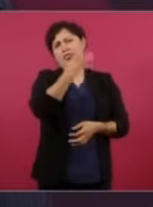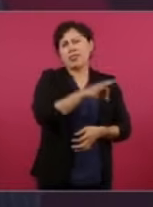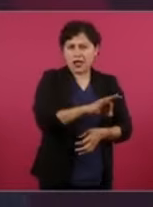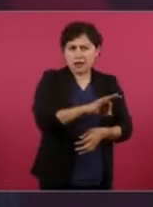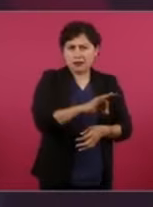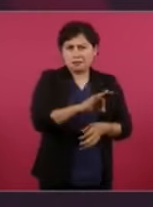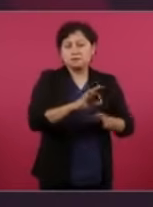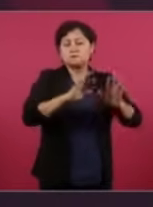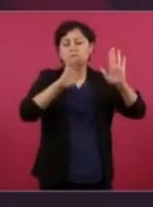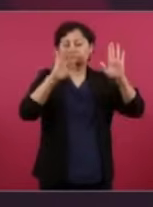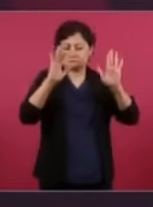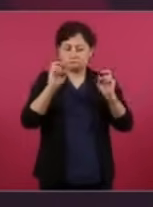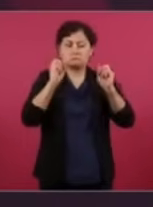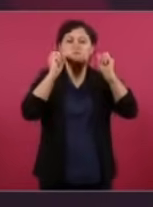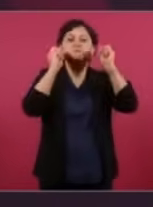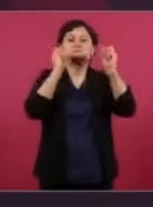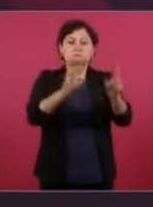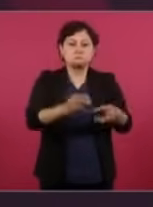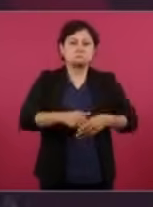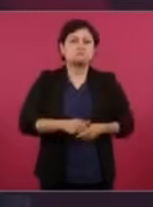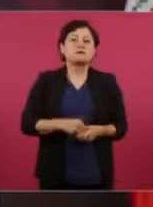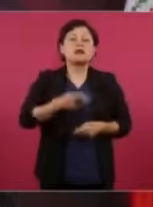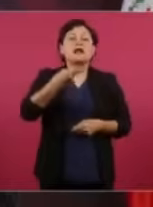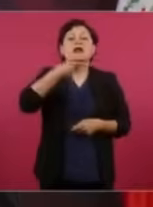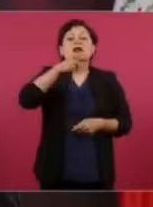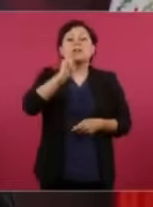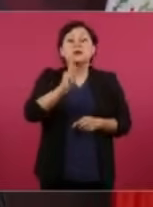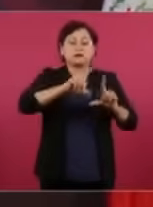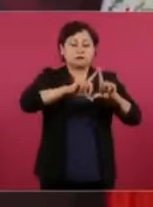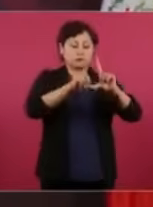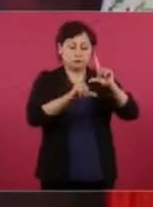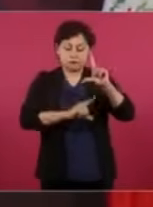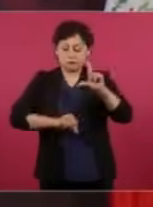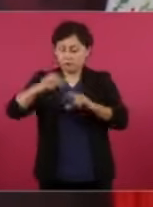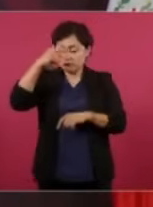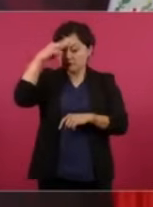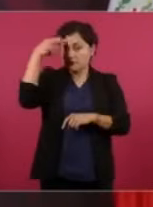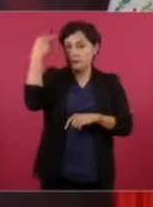Y es una transformación la que estamos llevando a cabo muy profunda,